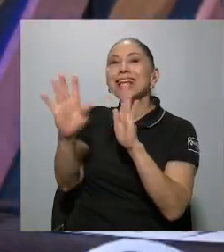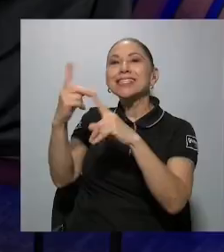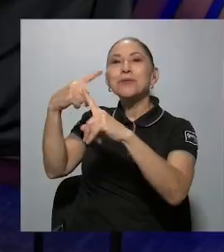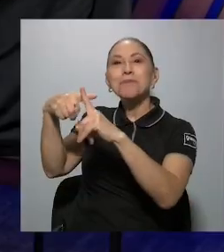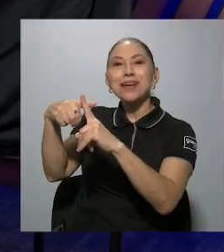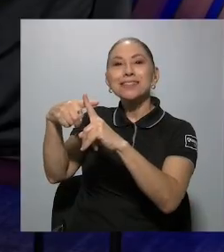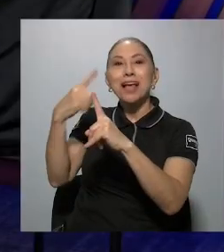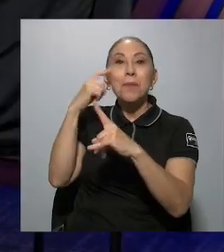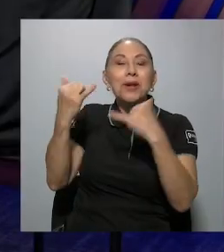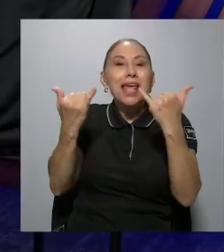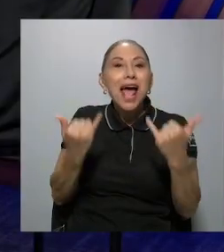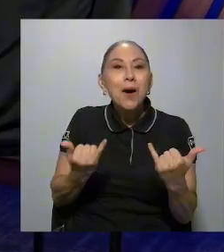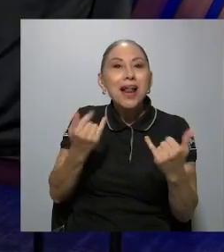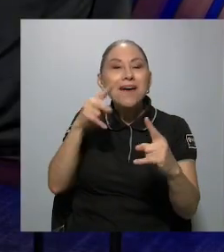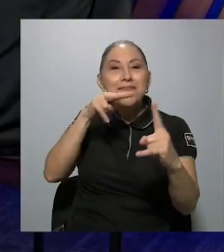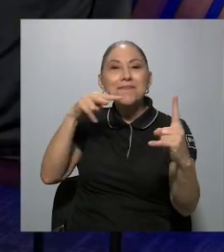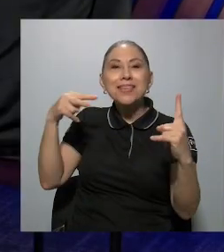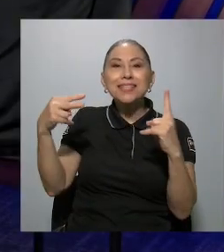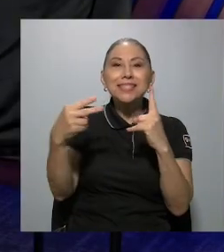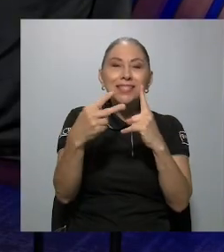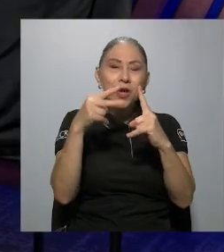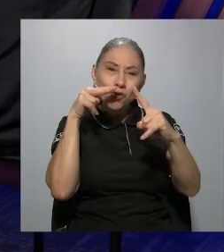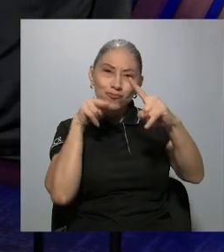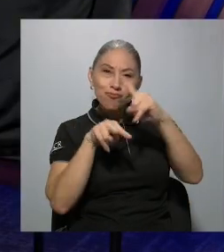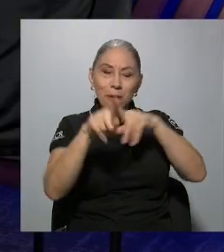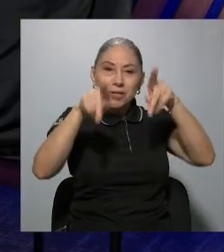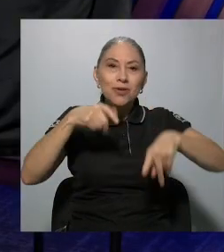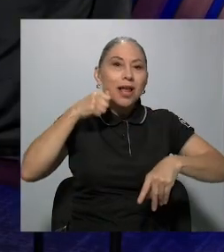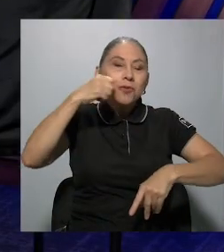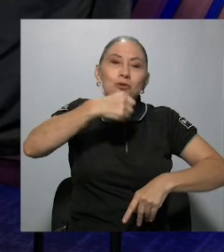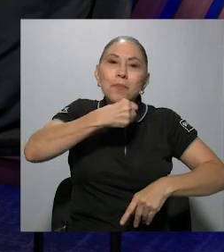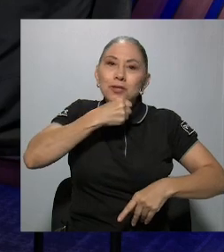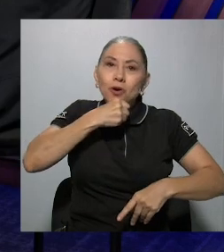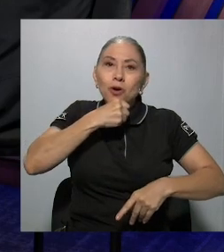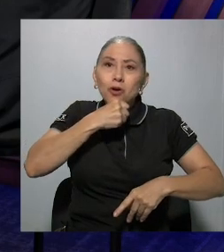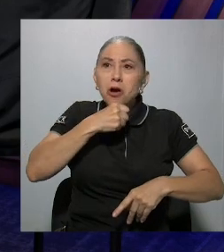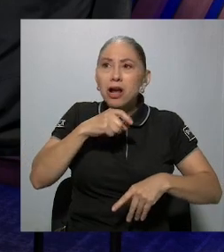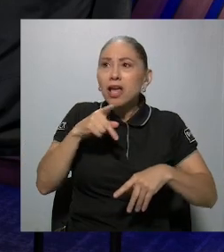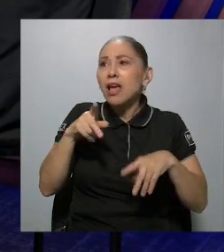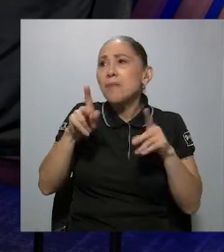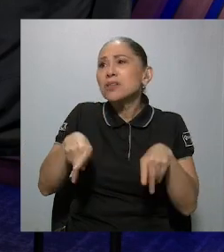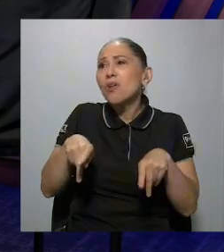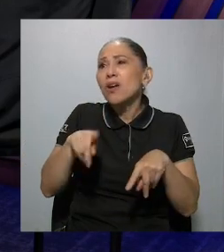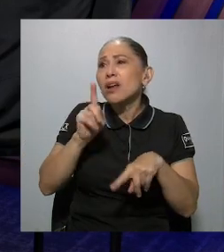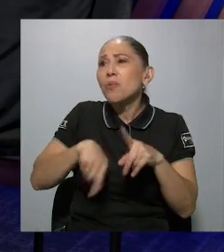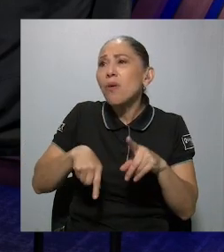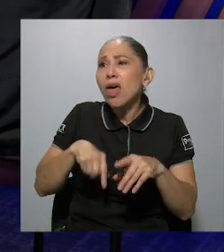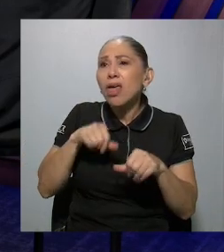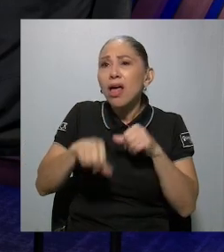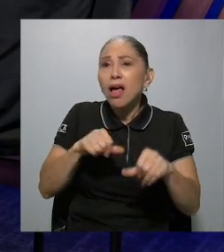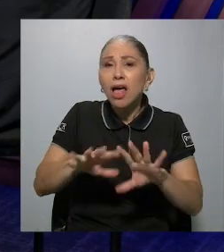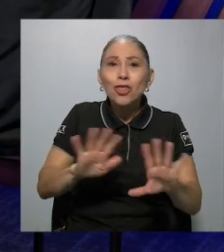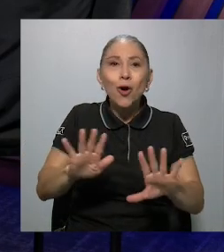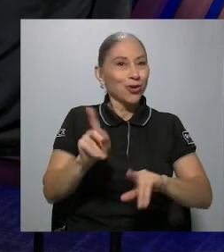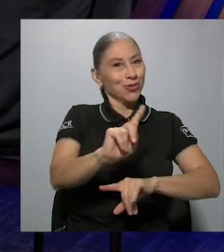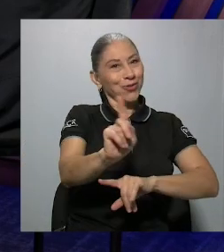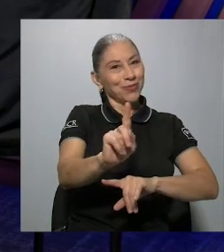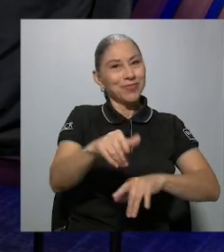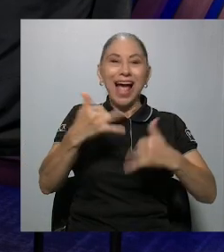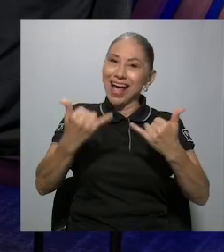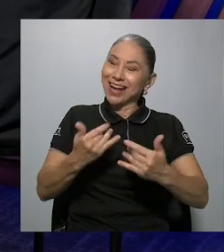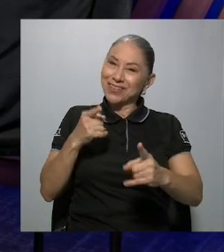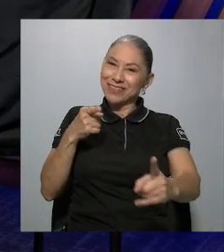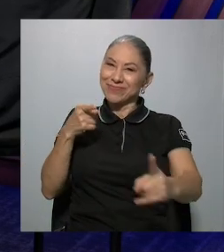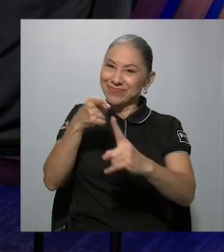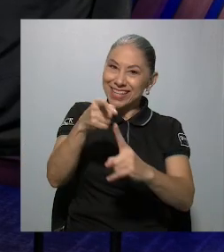Esa visión de adulto mayor como una persona que ya no puede dar, que ya no va a producir. Claro que sí, hacia eso vamos y esa es